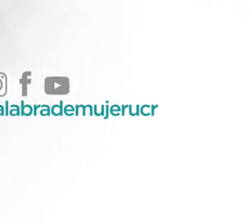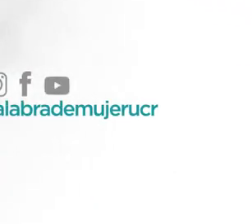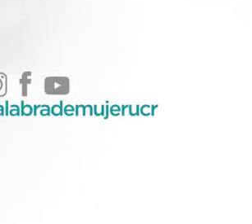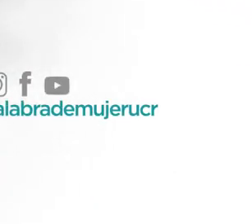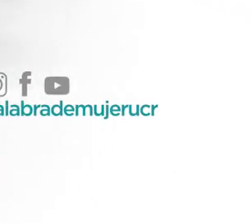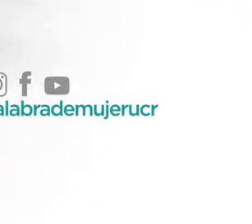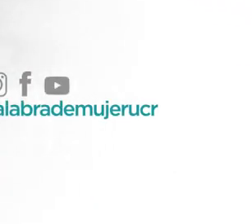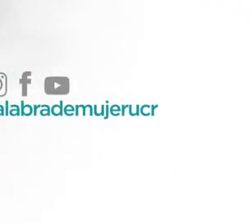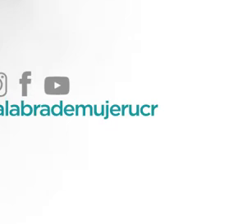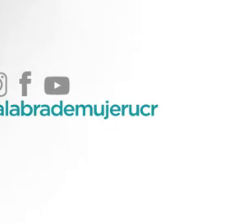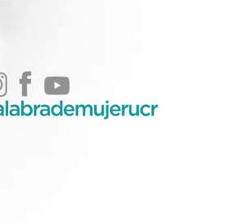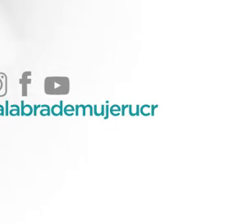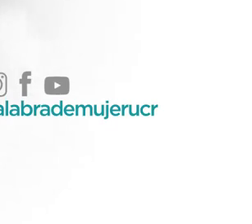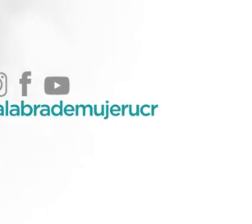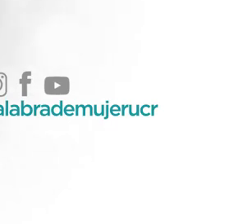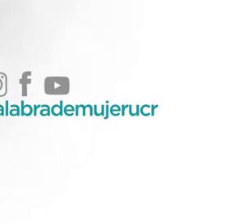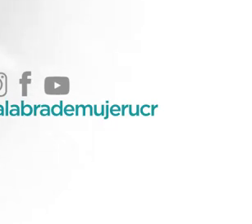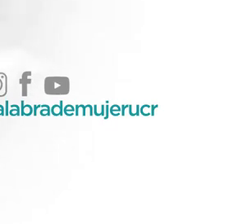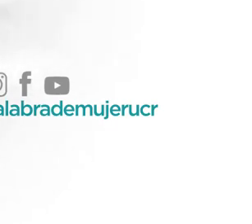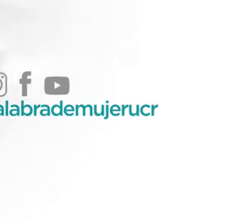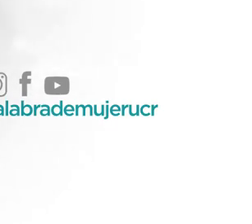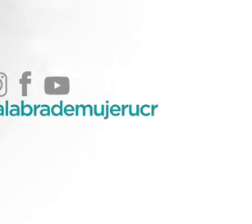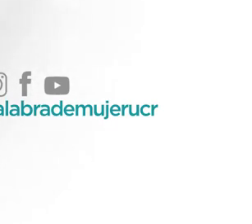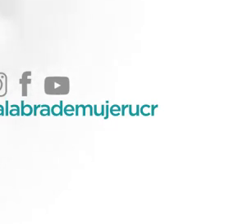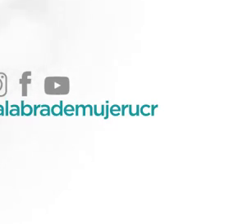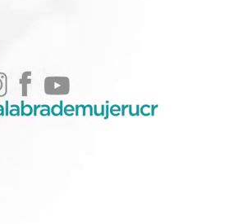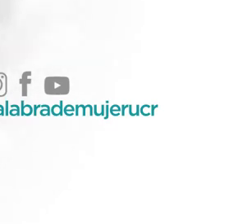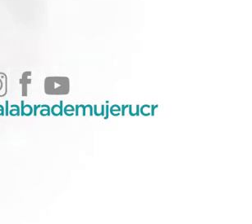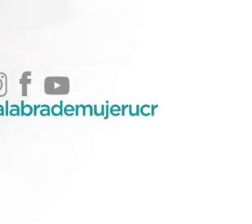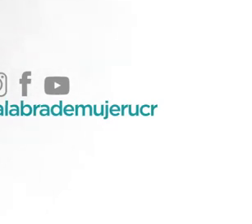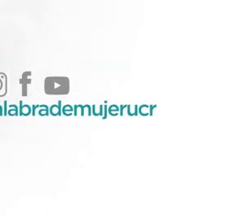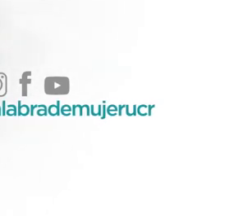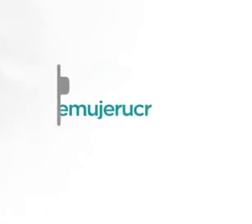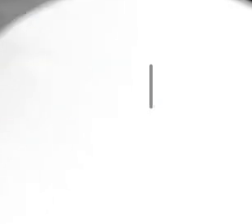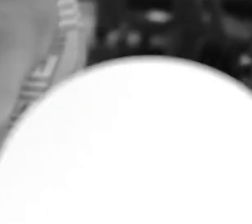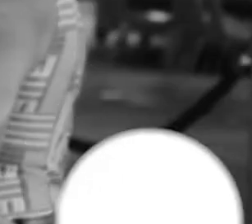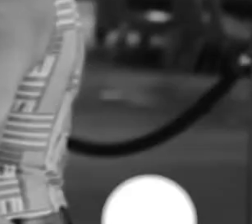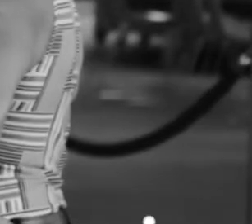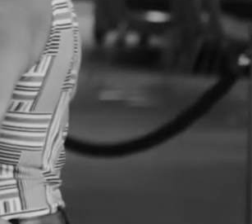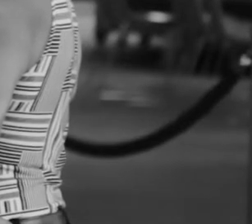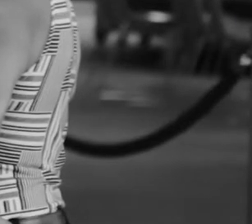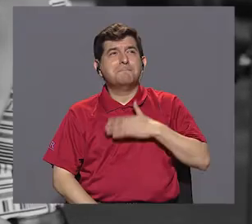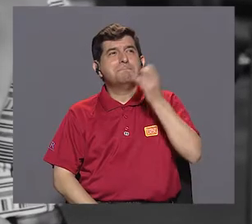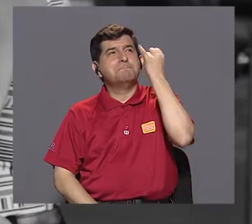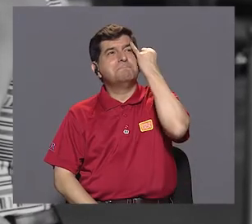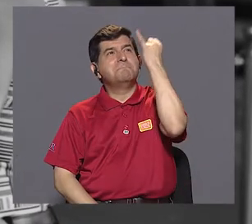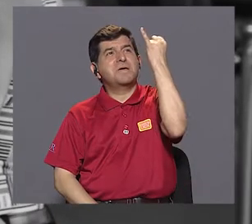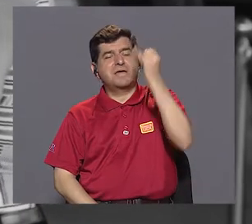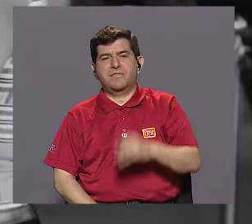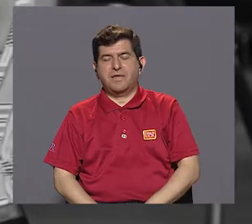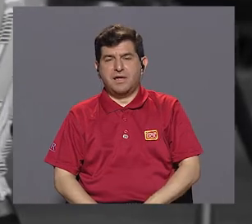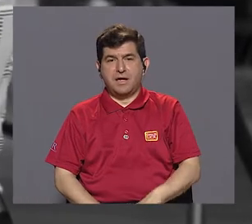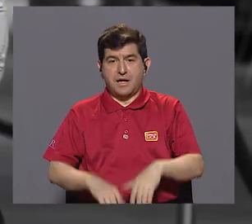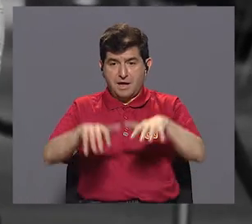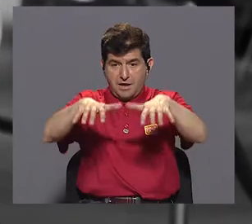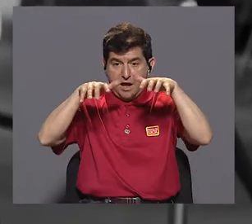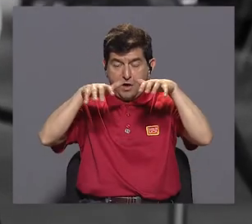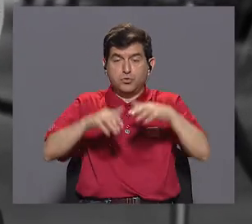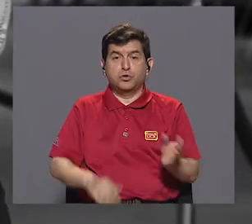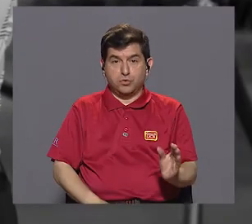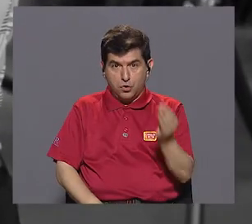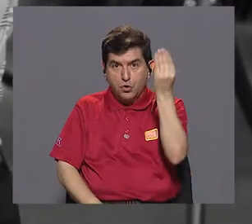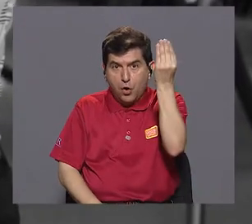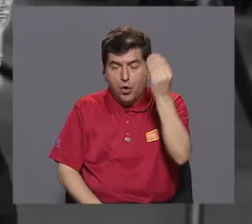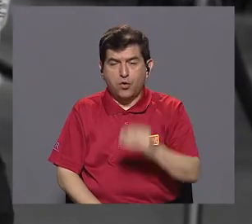Oh, don't you want a piece of my soul. Mi intención teniendo un